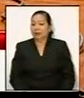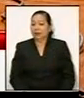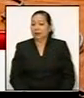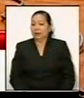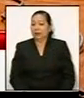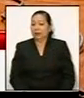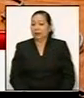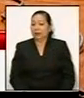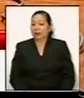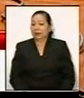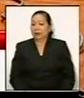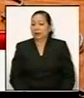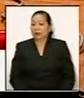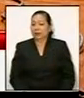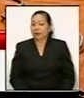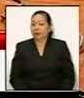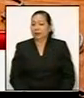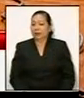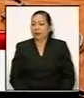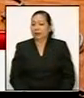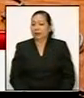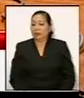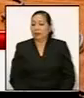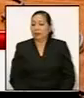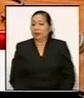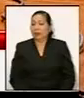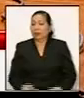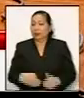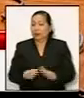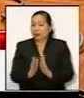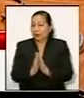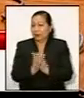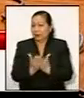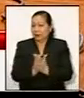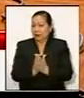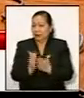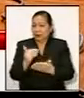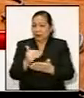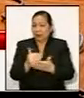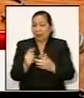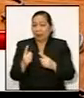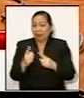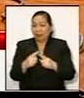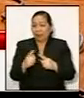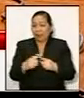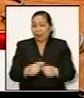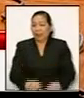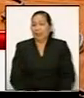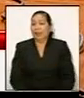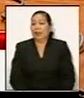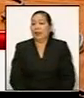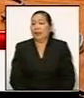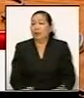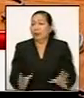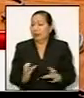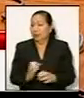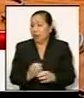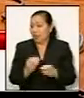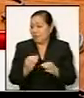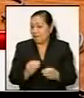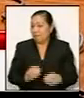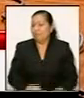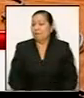y la última pregunta presidenta los contenidos en los libros en relación al terrorismo que decía que es ajustar la verdad